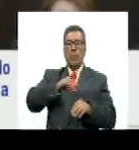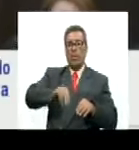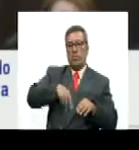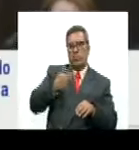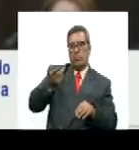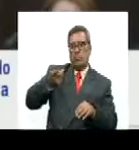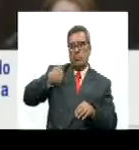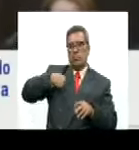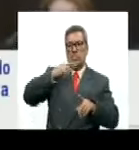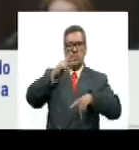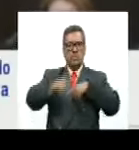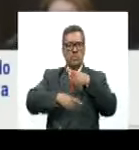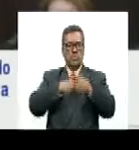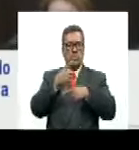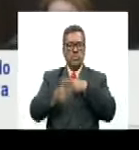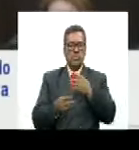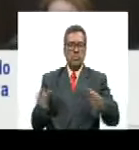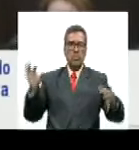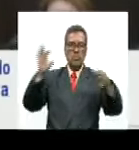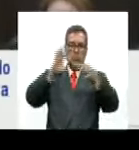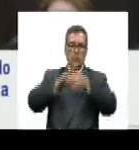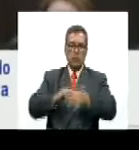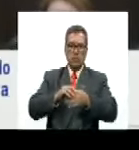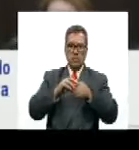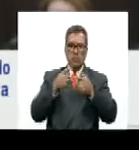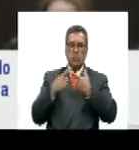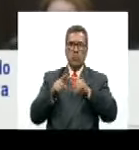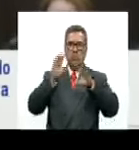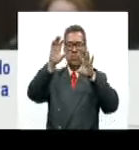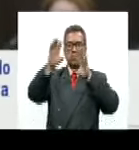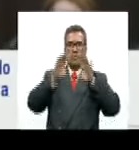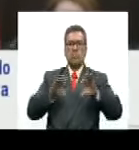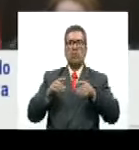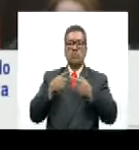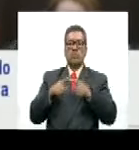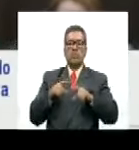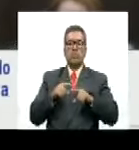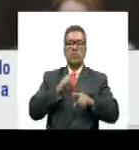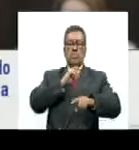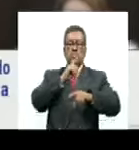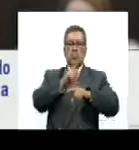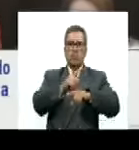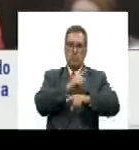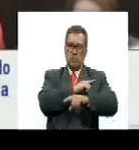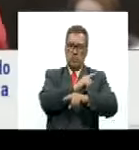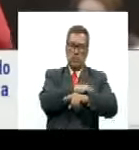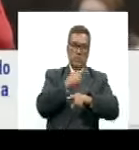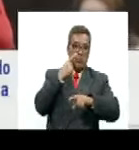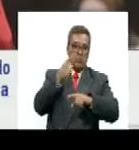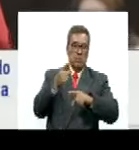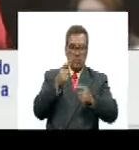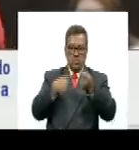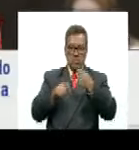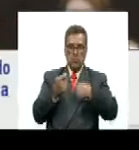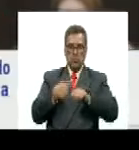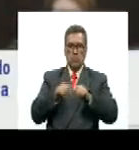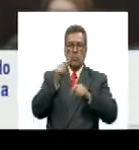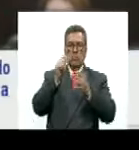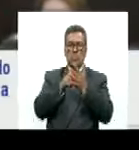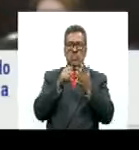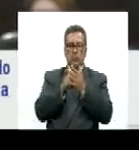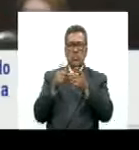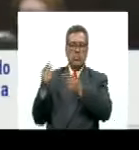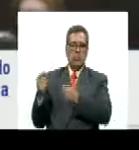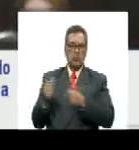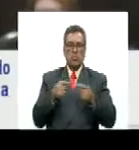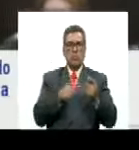tener desarrollo y un vínculo estrecho con otras naciones y con otras potencias, desde el punto de vista financiero y desde el punto de vista